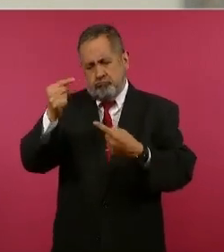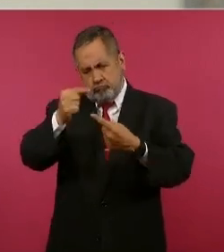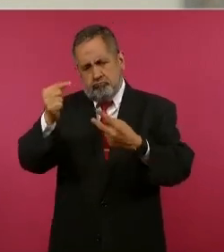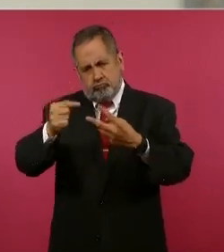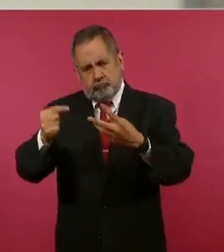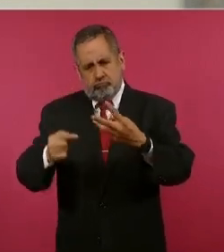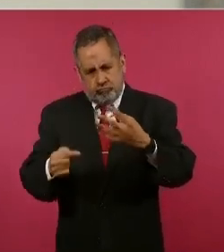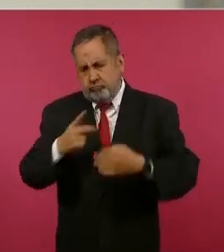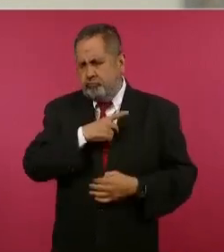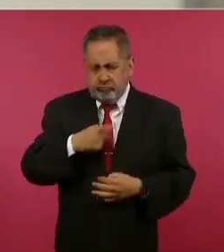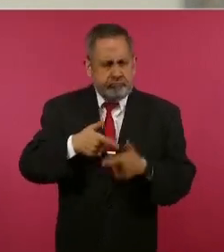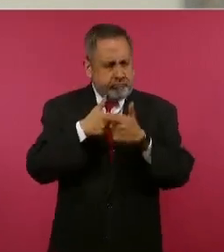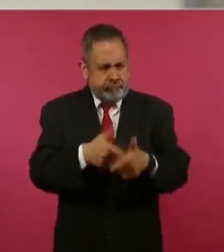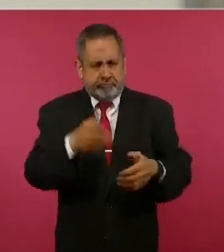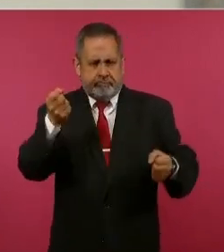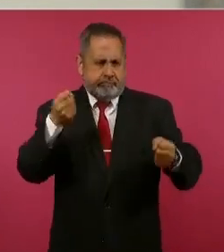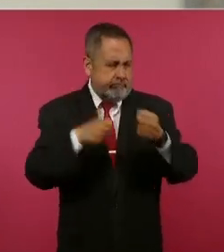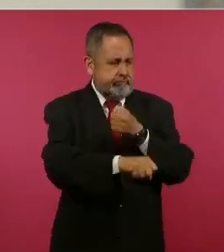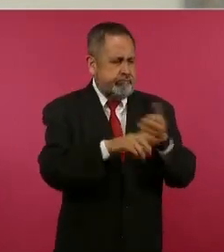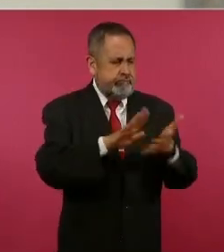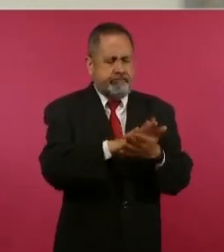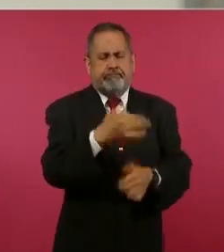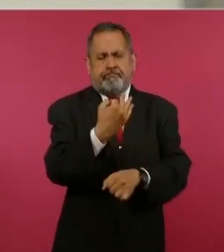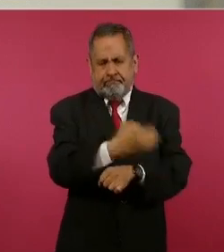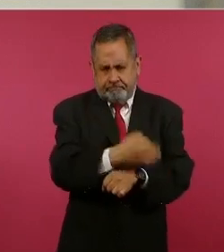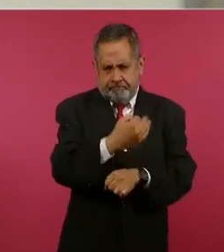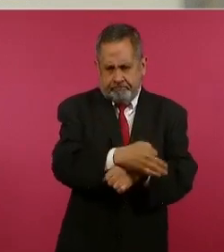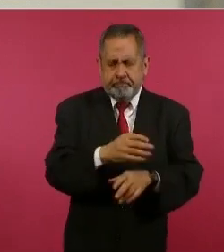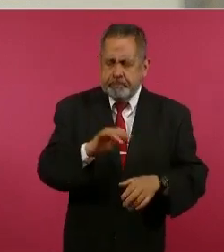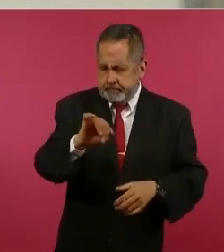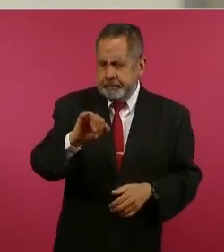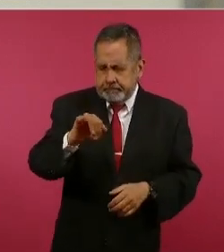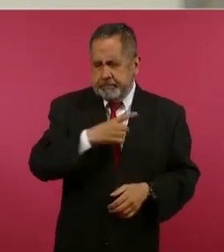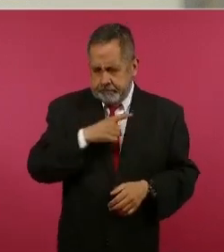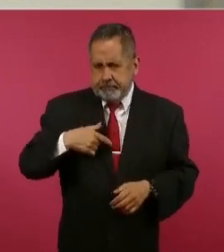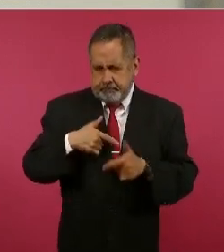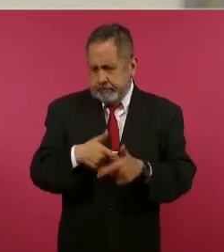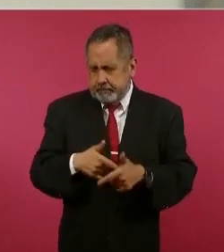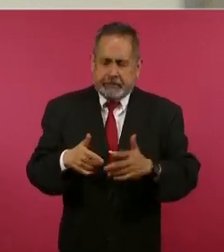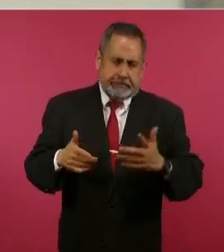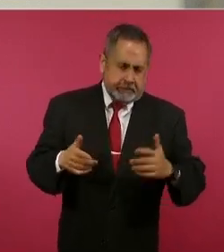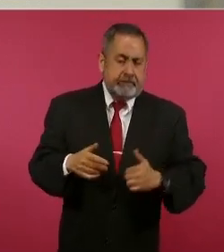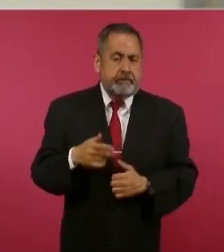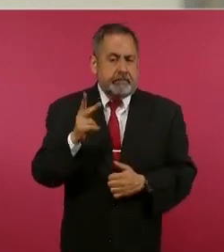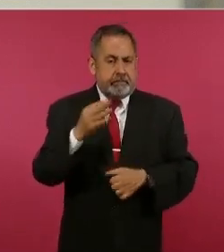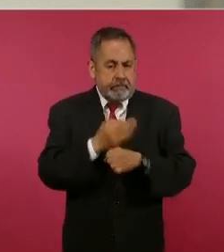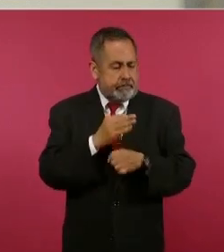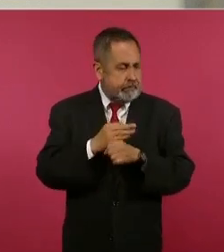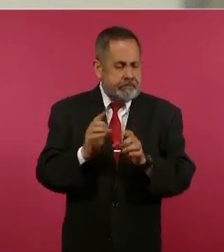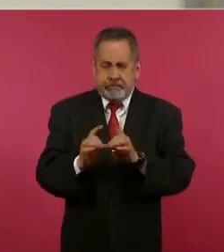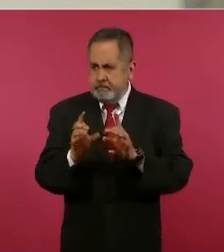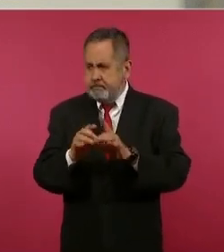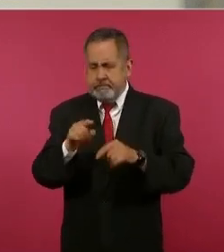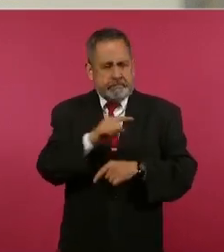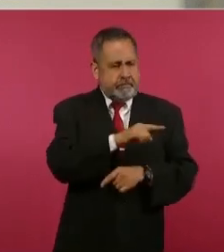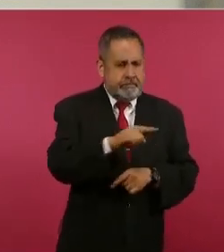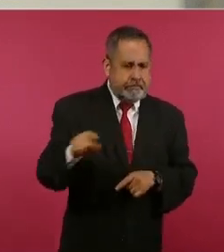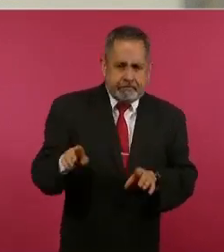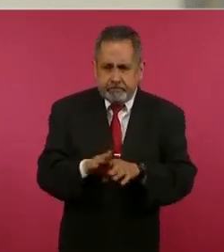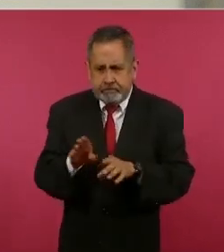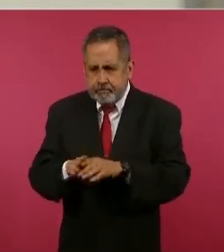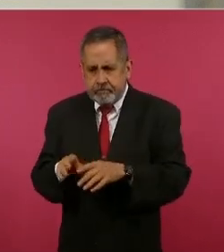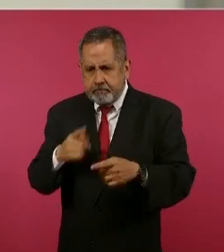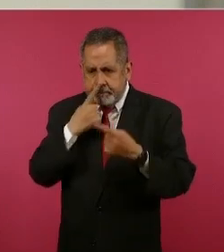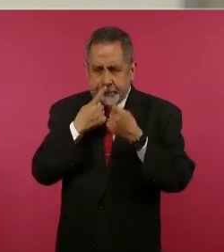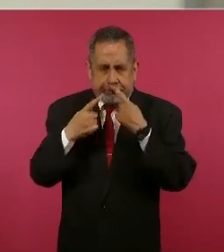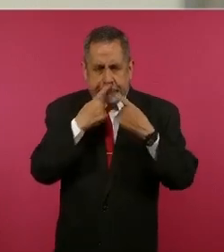por los cuales debe de prevalecer esta medida, presidente. Sin embargo, pues dada esta coyuntura de la postura